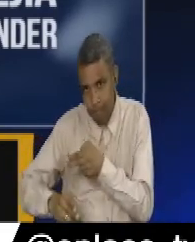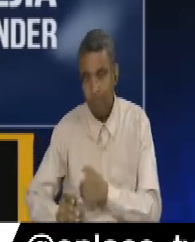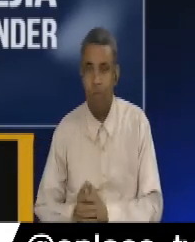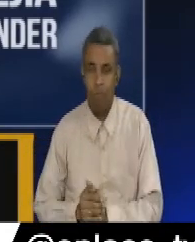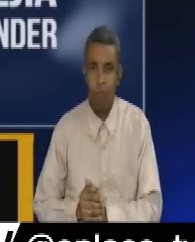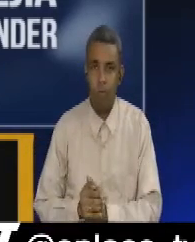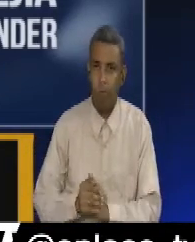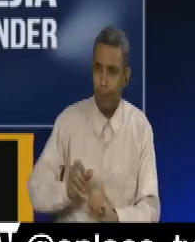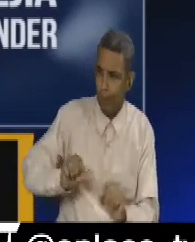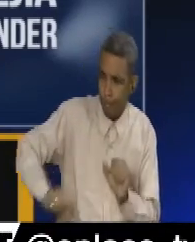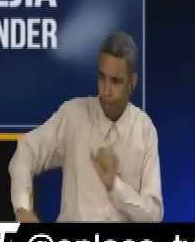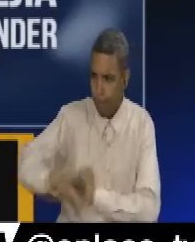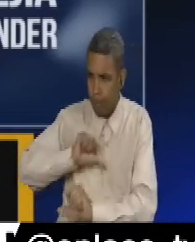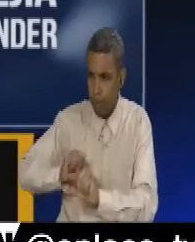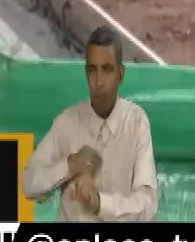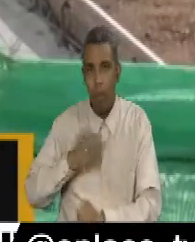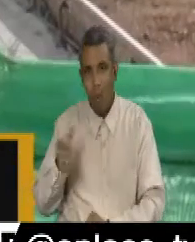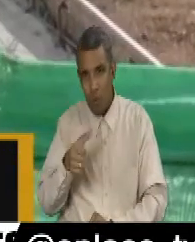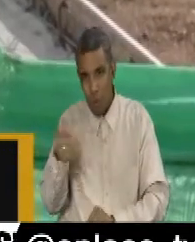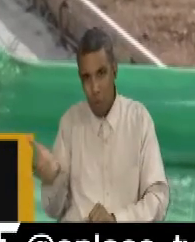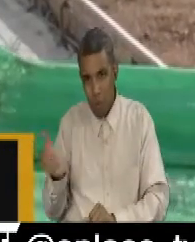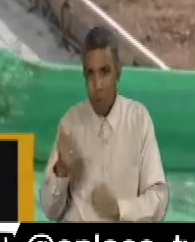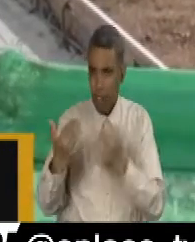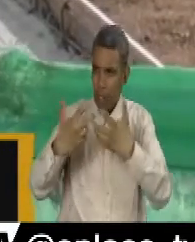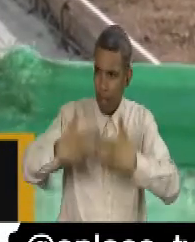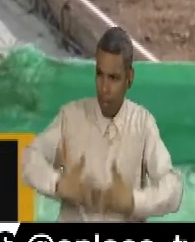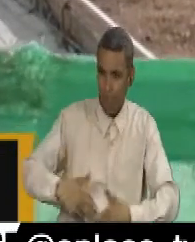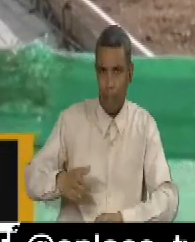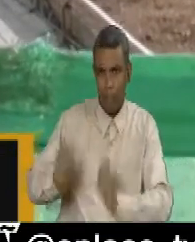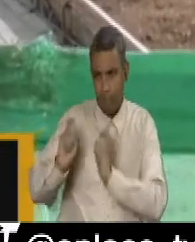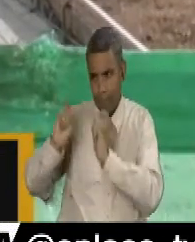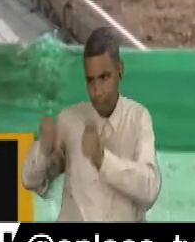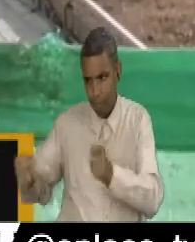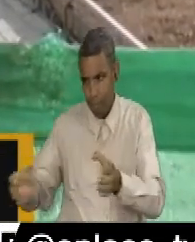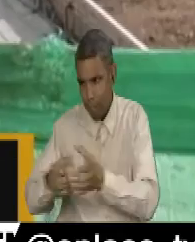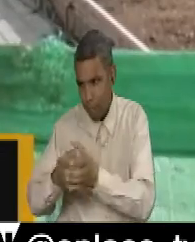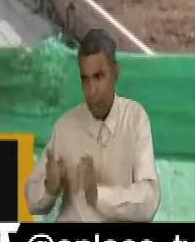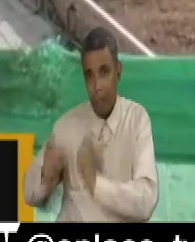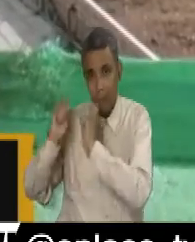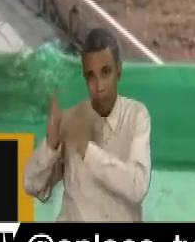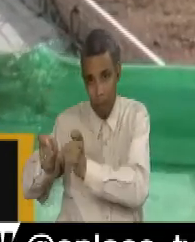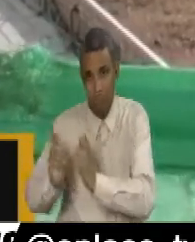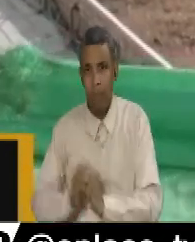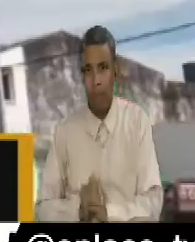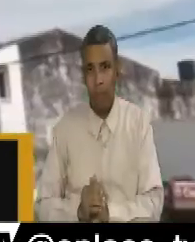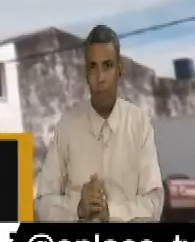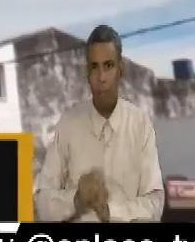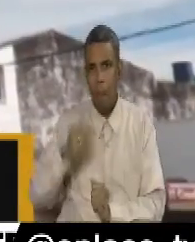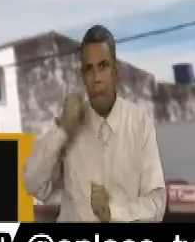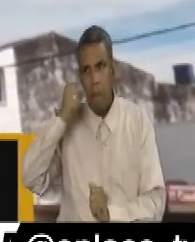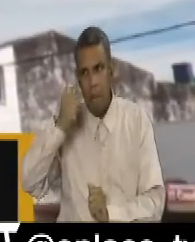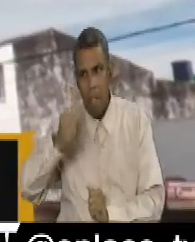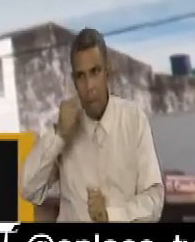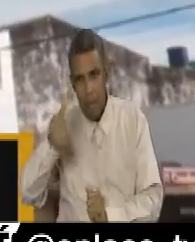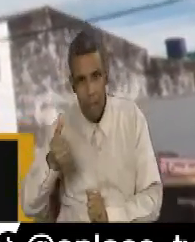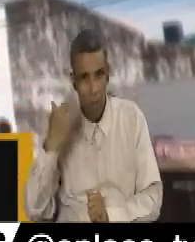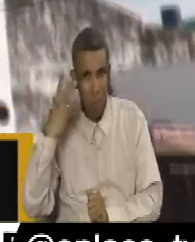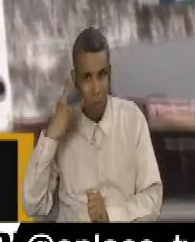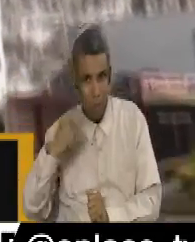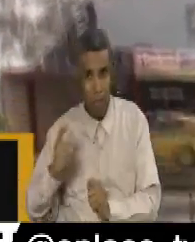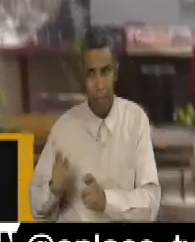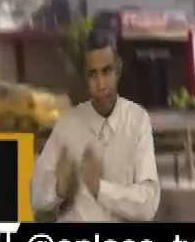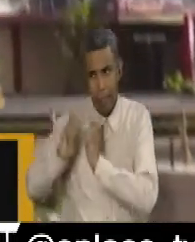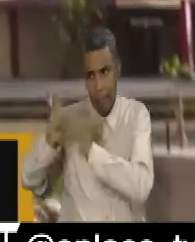para finalmente poder lograrle dar terminación a este proyecto. En los próximos días el cesionario debe